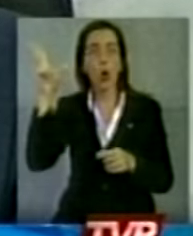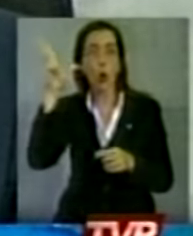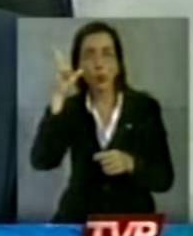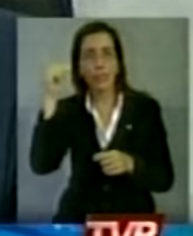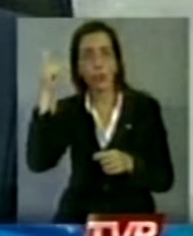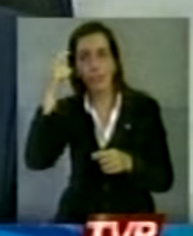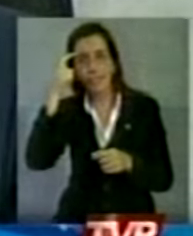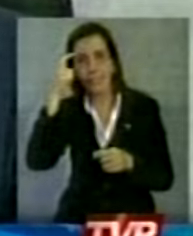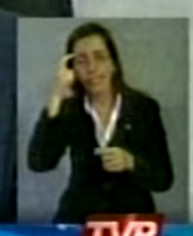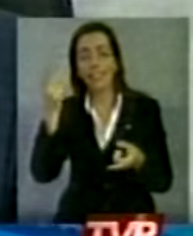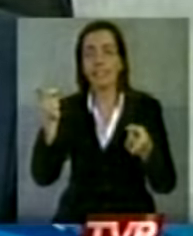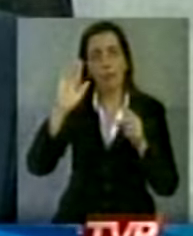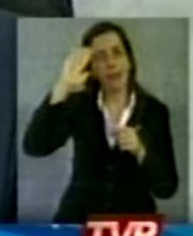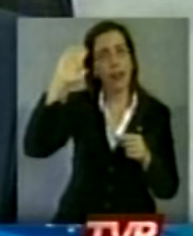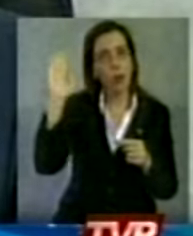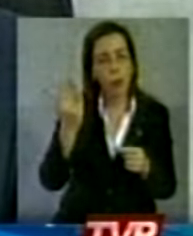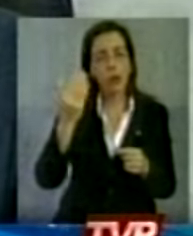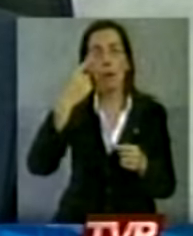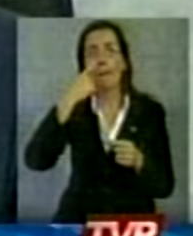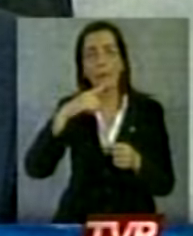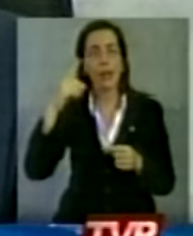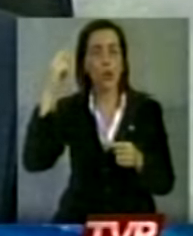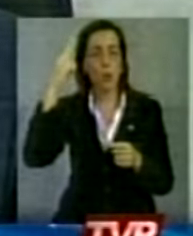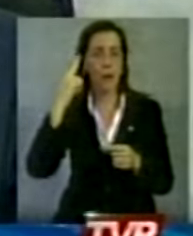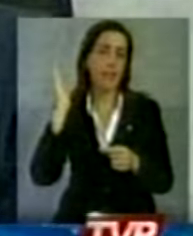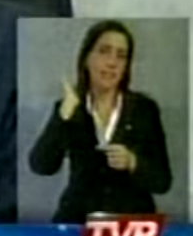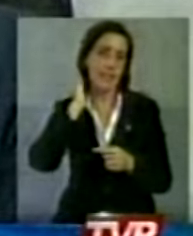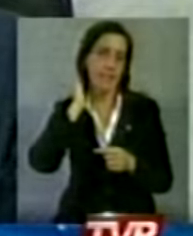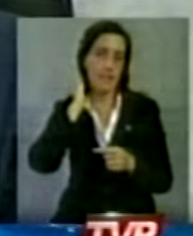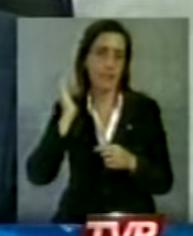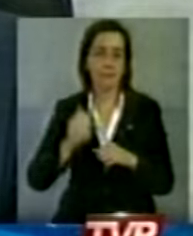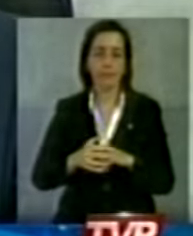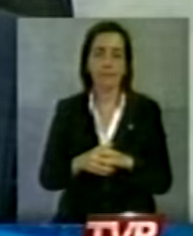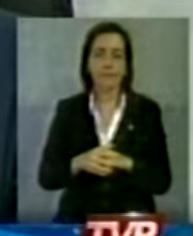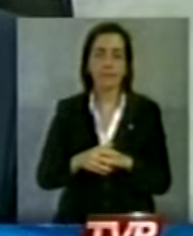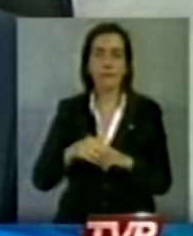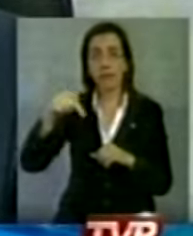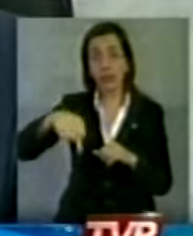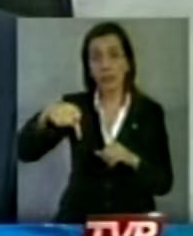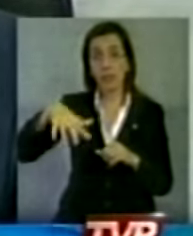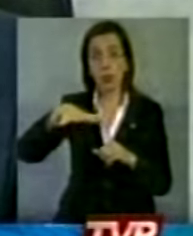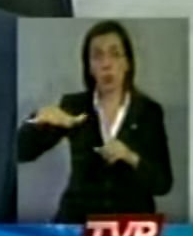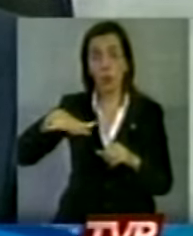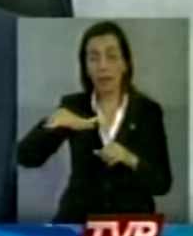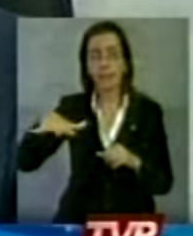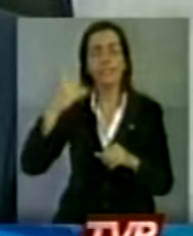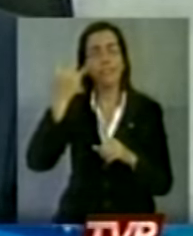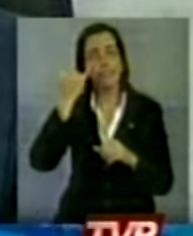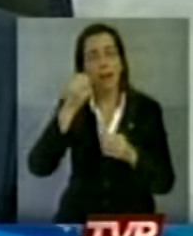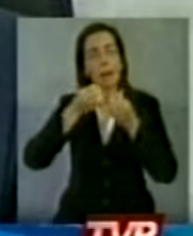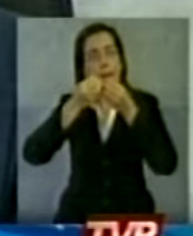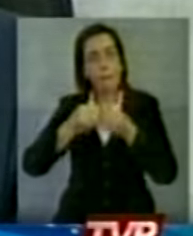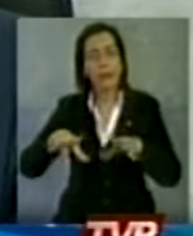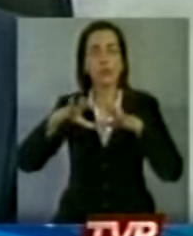1810 a estos de 1916. Aquí comenzó a